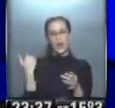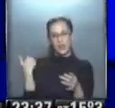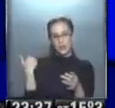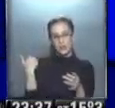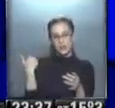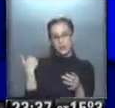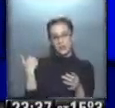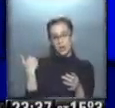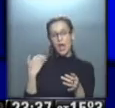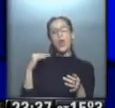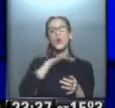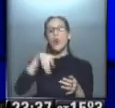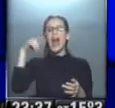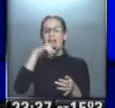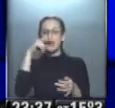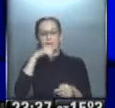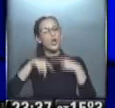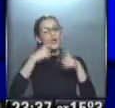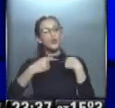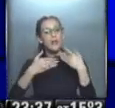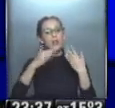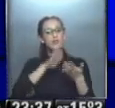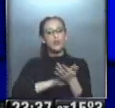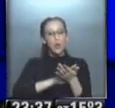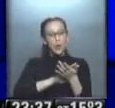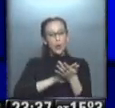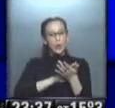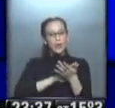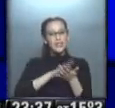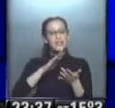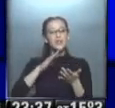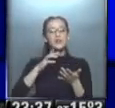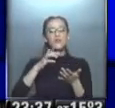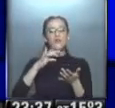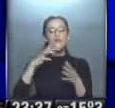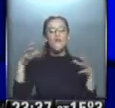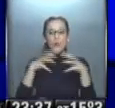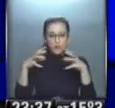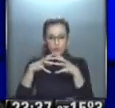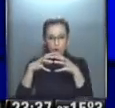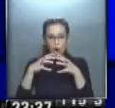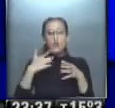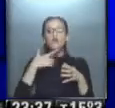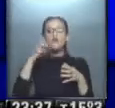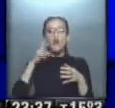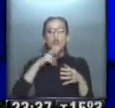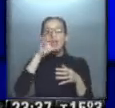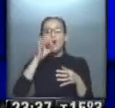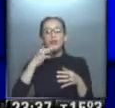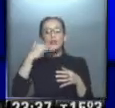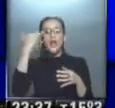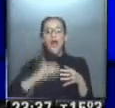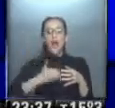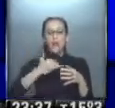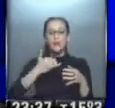el Wolfsburgo de Alemania. Seguimos hablando de, en este caso, de sorteos de fútbol, porque se han sorteado los 4 clubes de